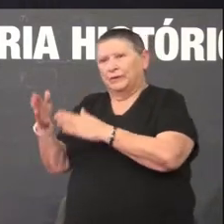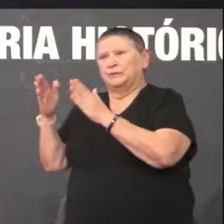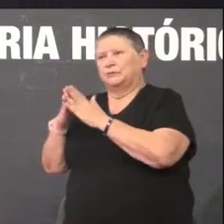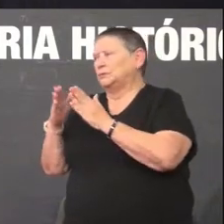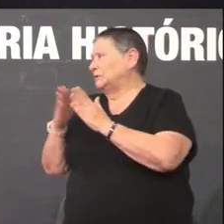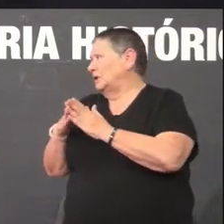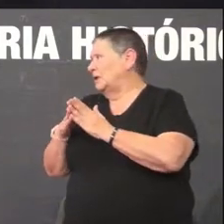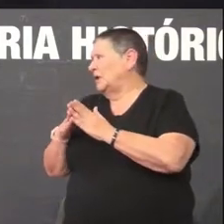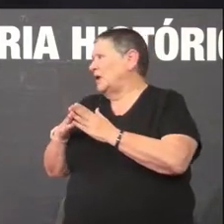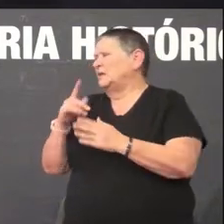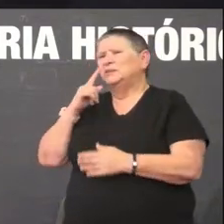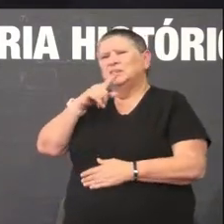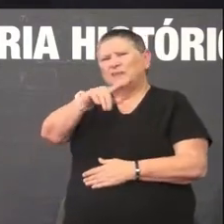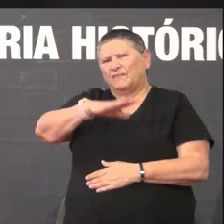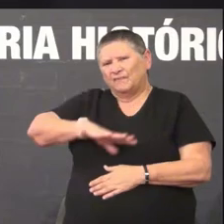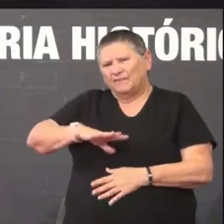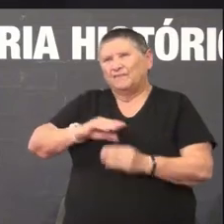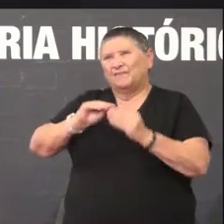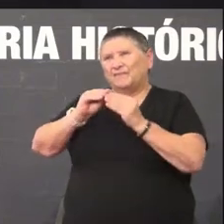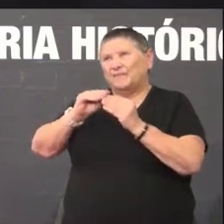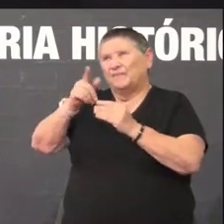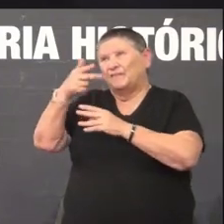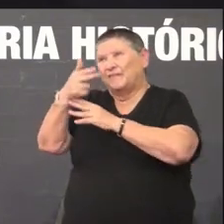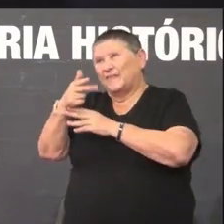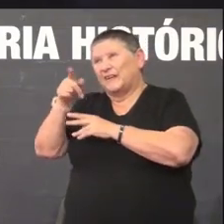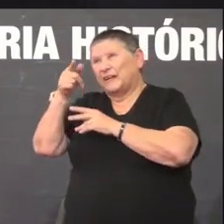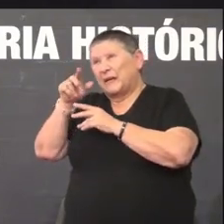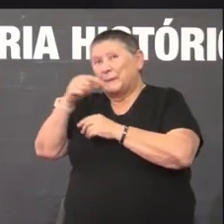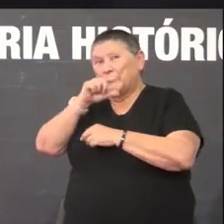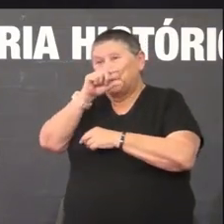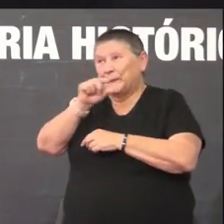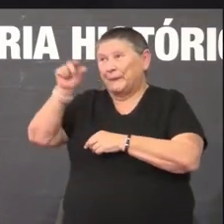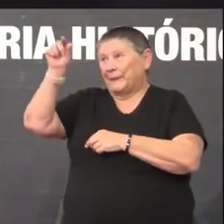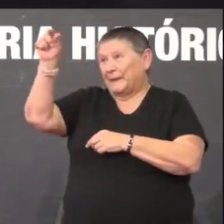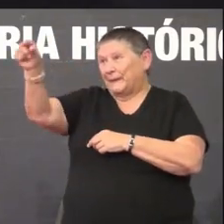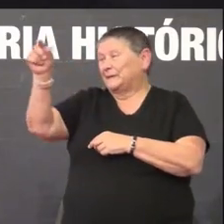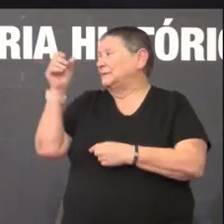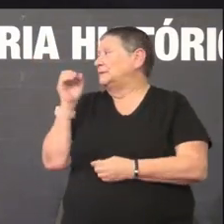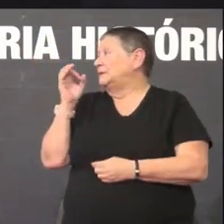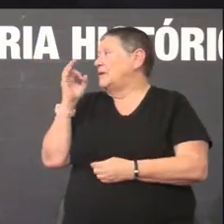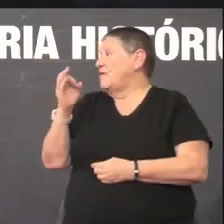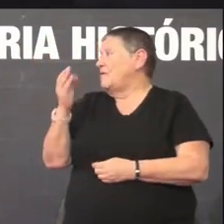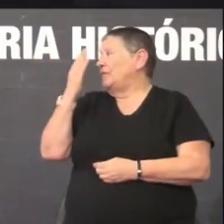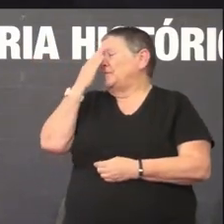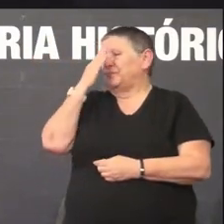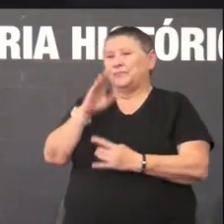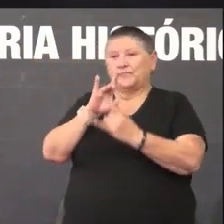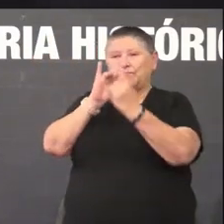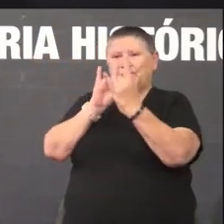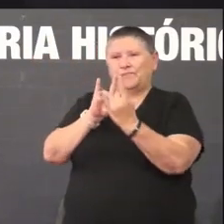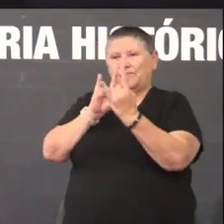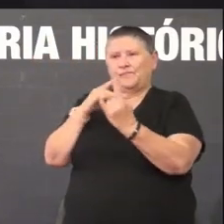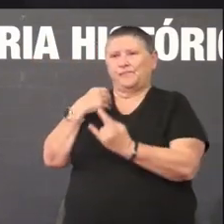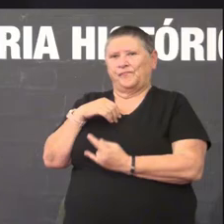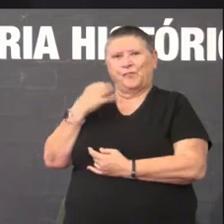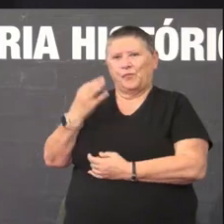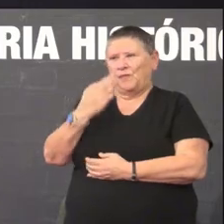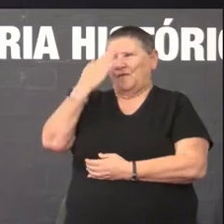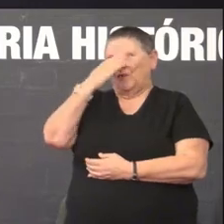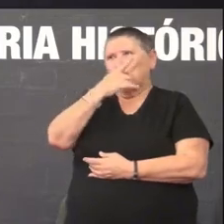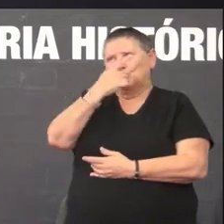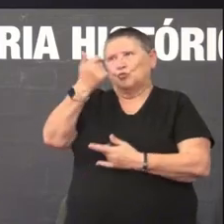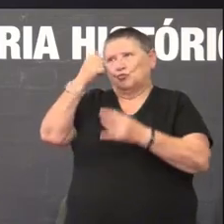le dijo, ay, ¿me podría poner la cámara enfrente de la cama del dormitorio? Entonces se la metió en la